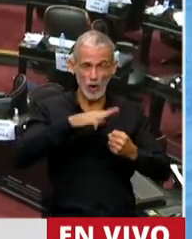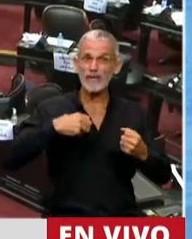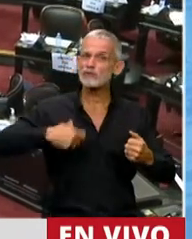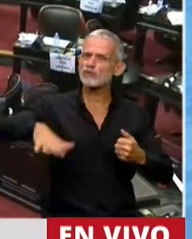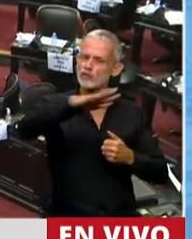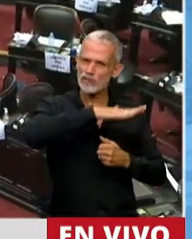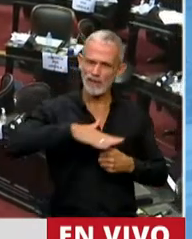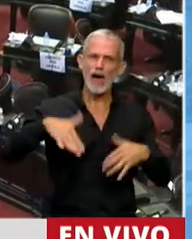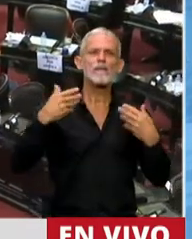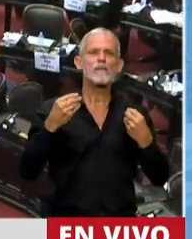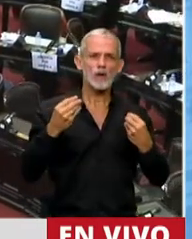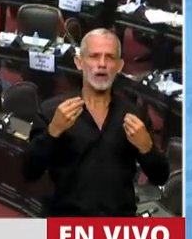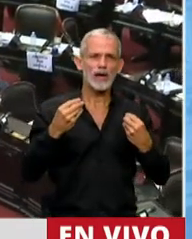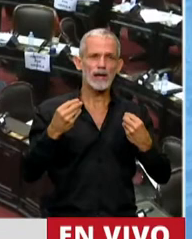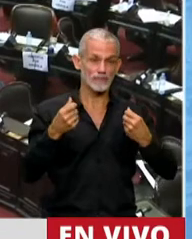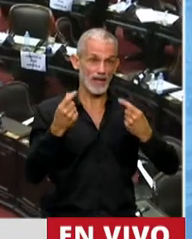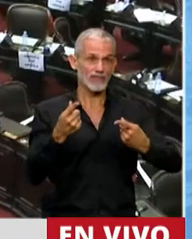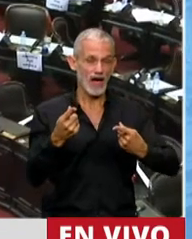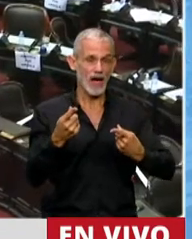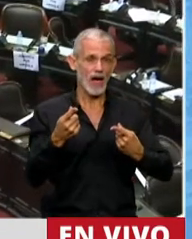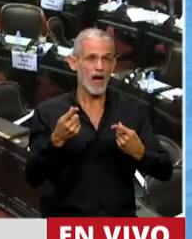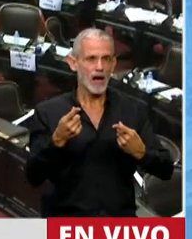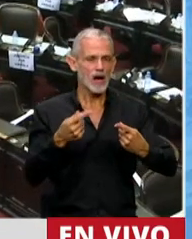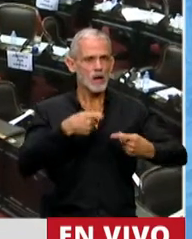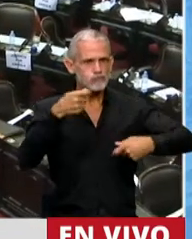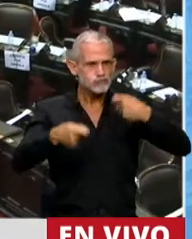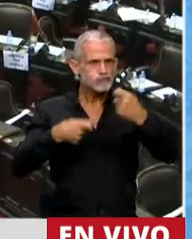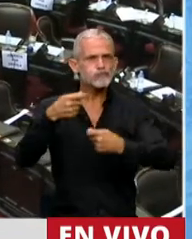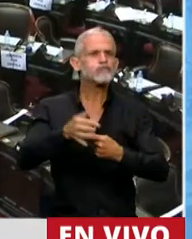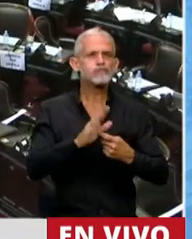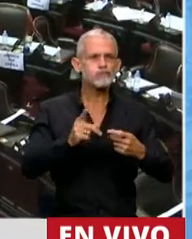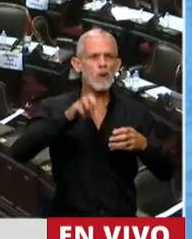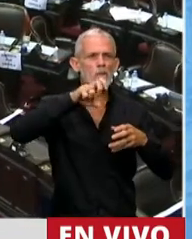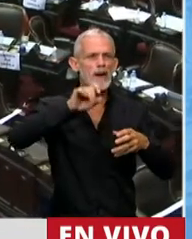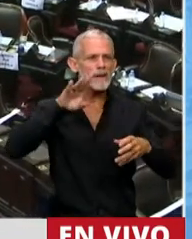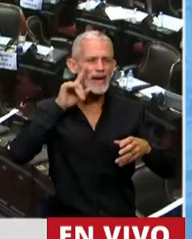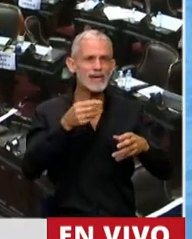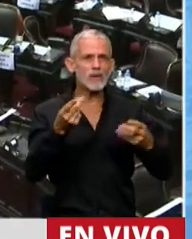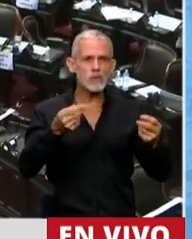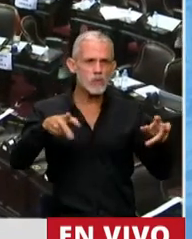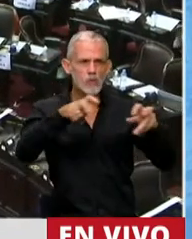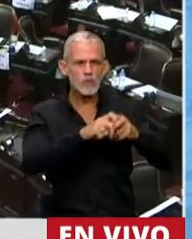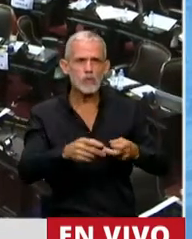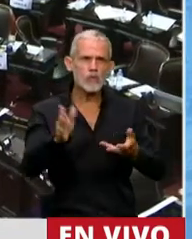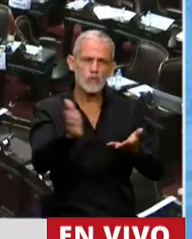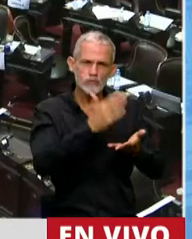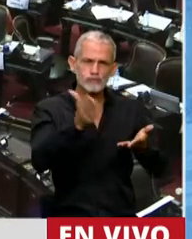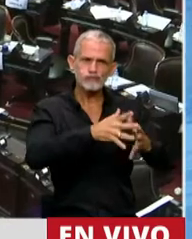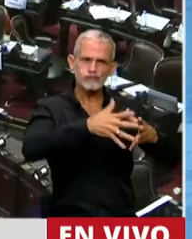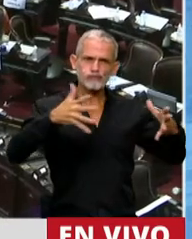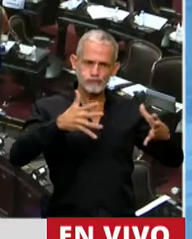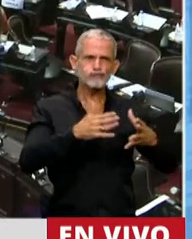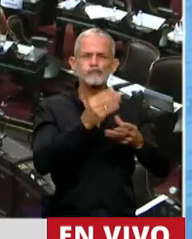sociedad, ya que realiza un importante aporte al Producto Bruto Interno de nuestro país y